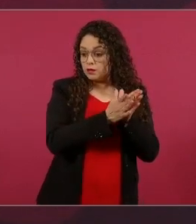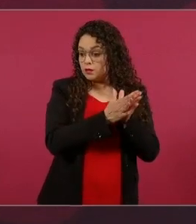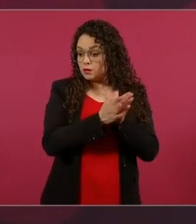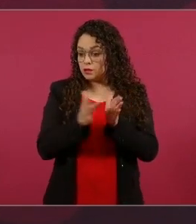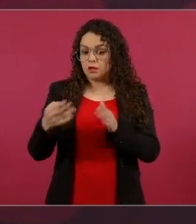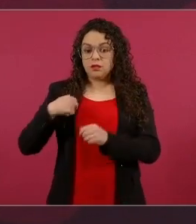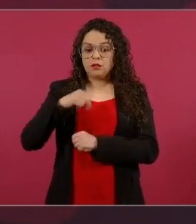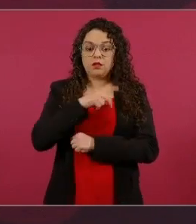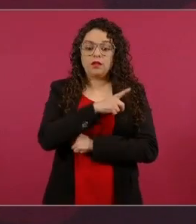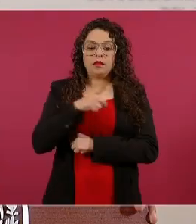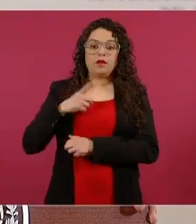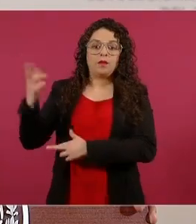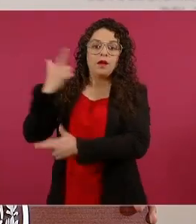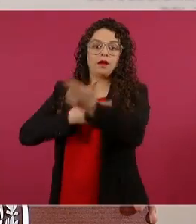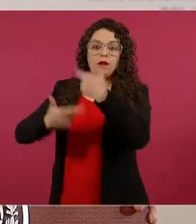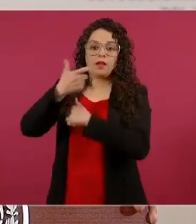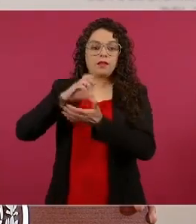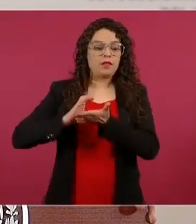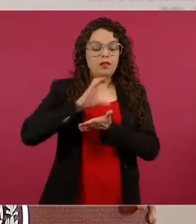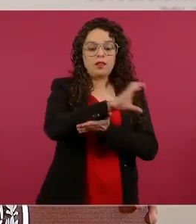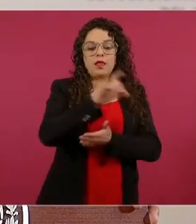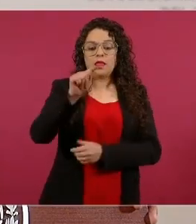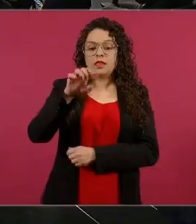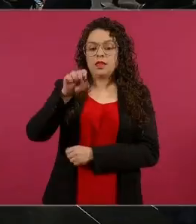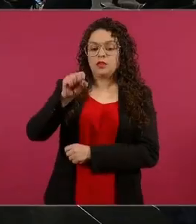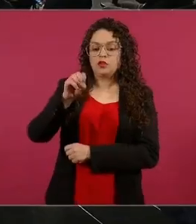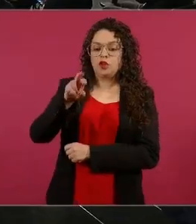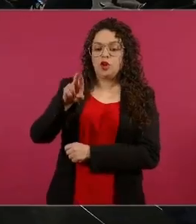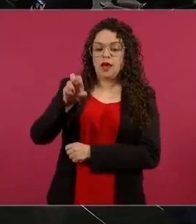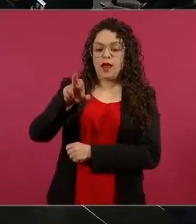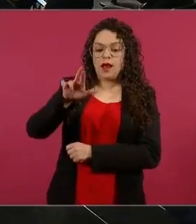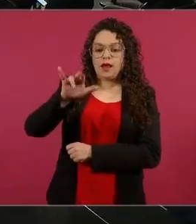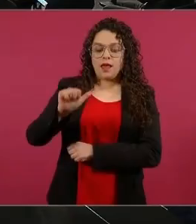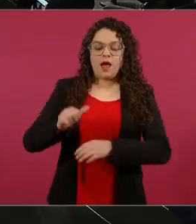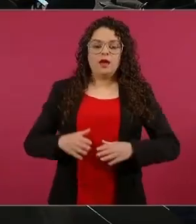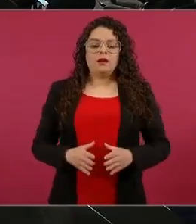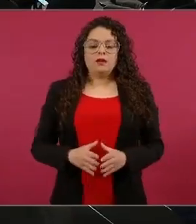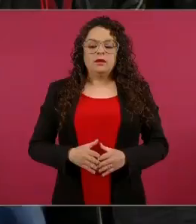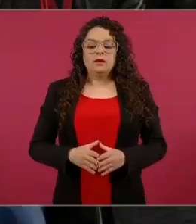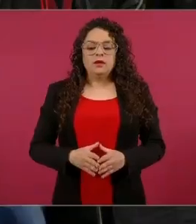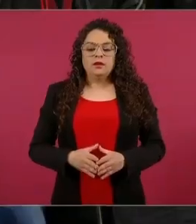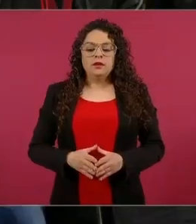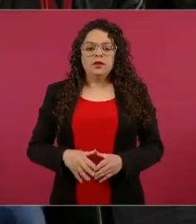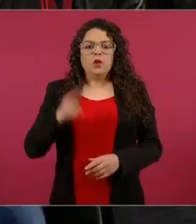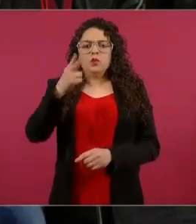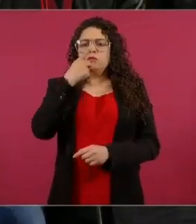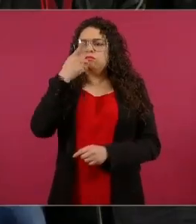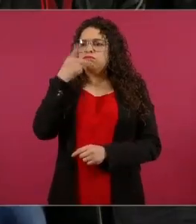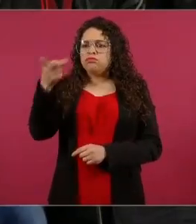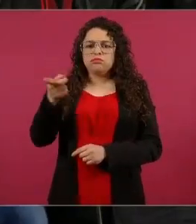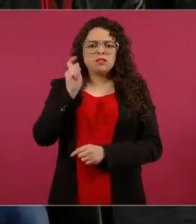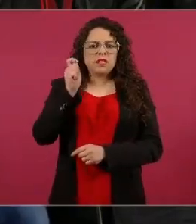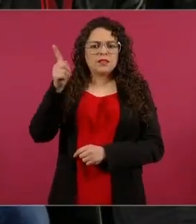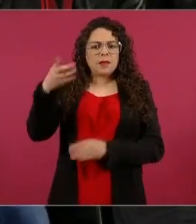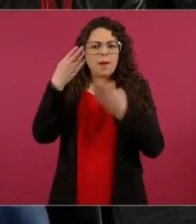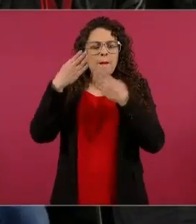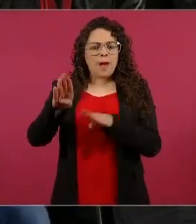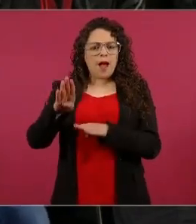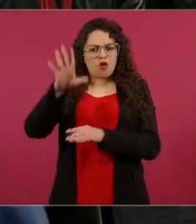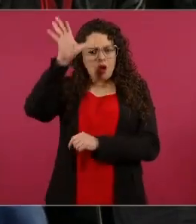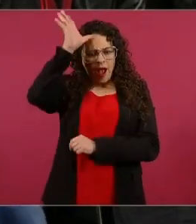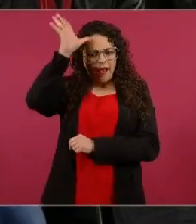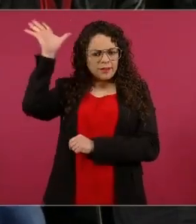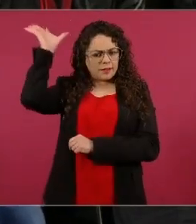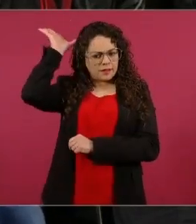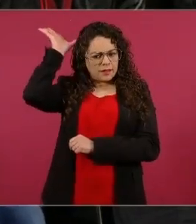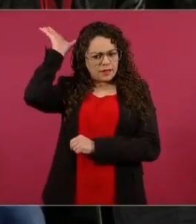que devolver ese recurso a la tesorería de la federación cuando habla de T de que era el Banco Azteca esa gente que de esos recursos